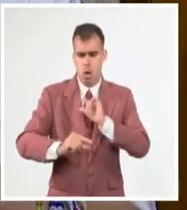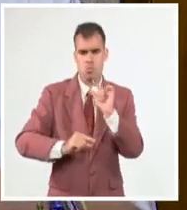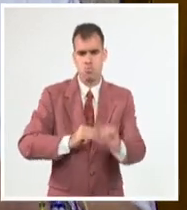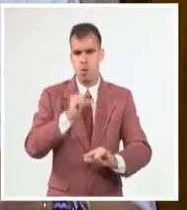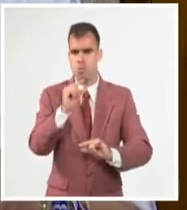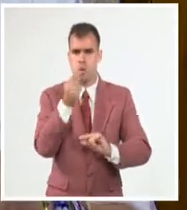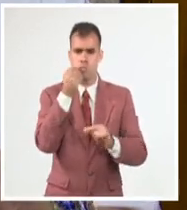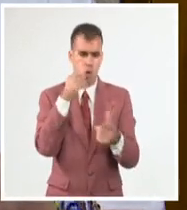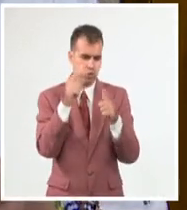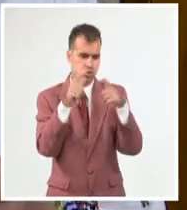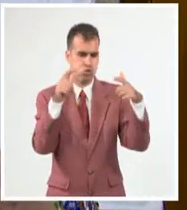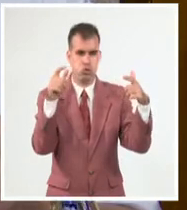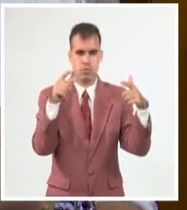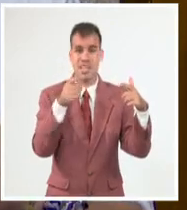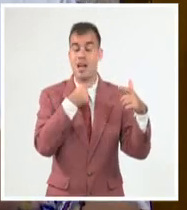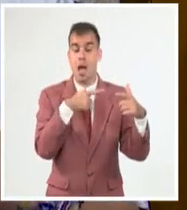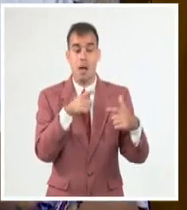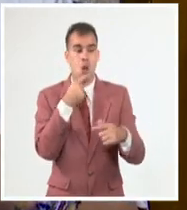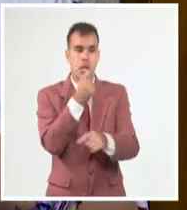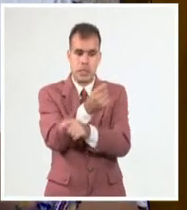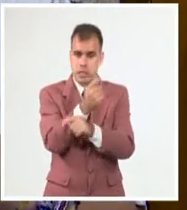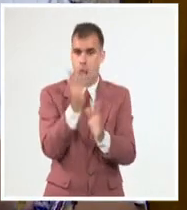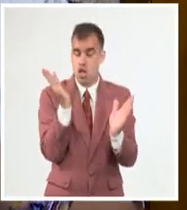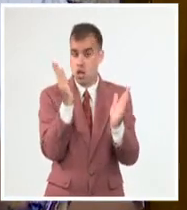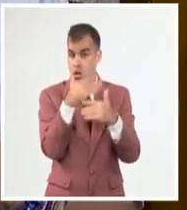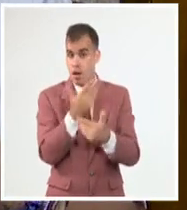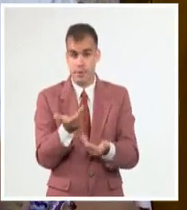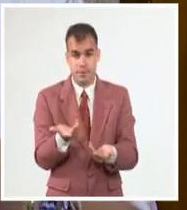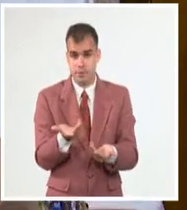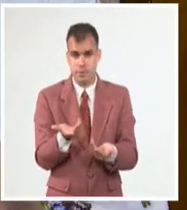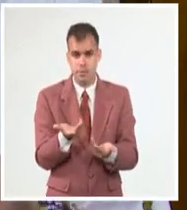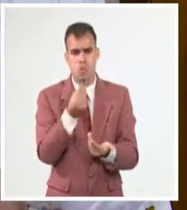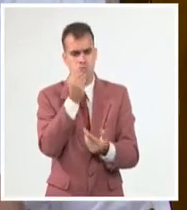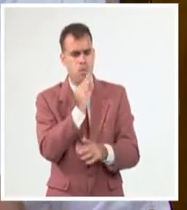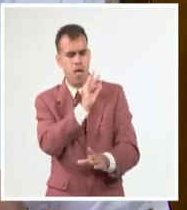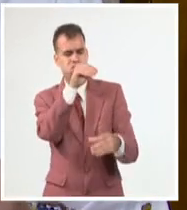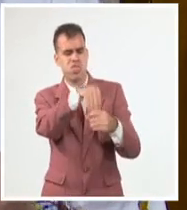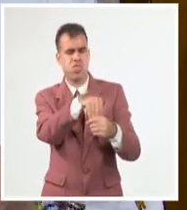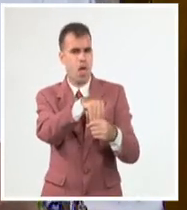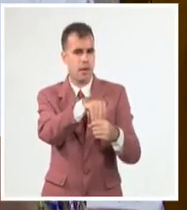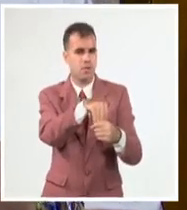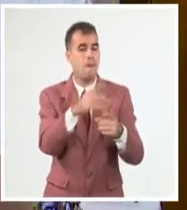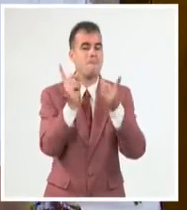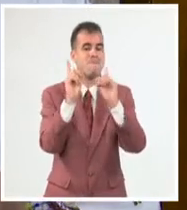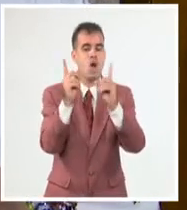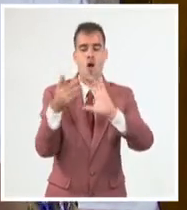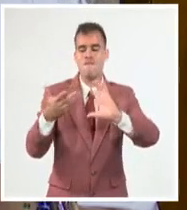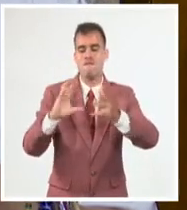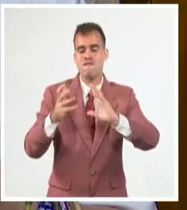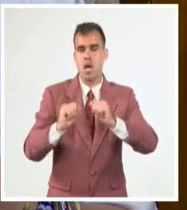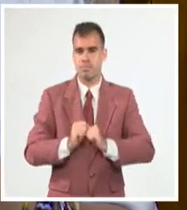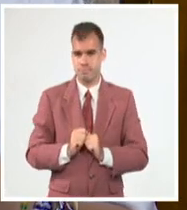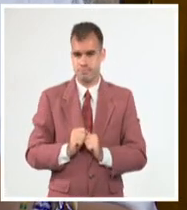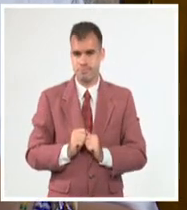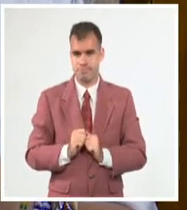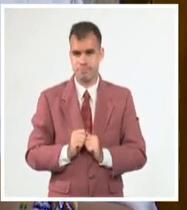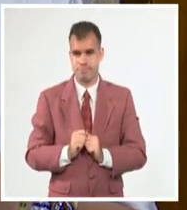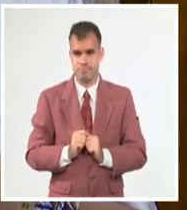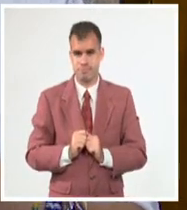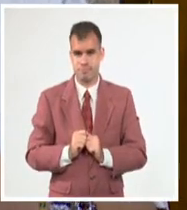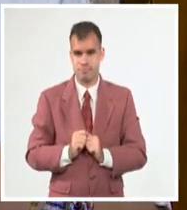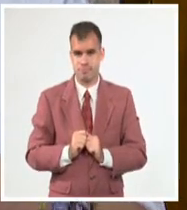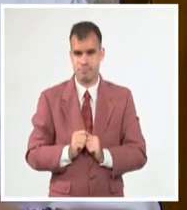sabemos conducirla y formarla, y dentro de esa formación ponerle el componente político, que no es el teque, amiga,